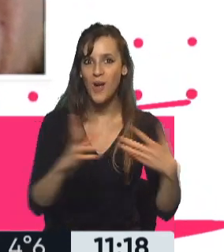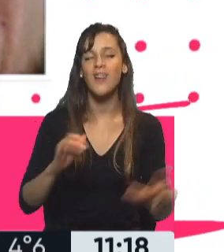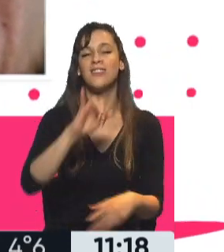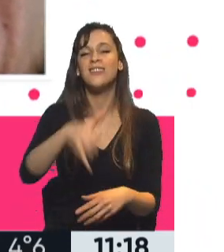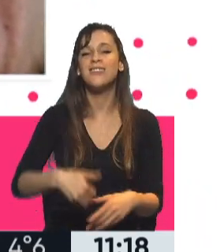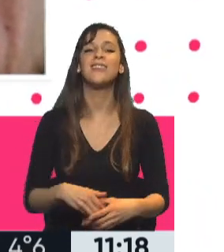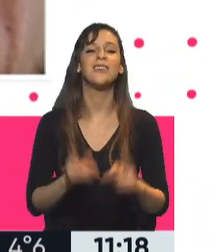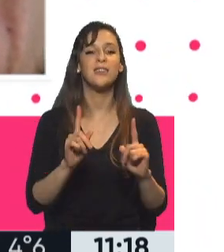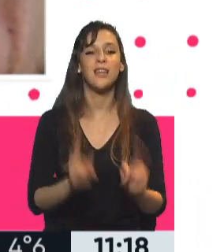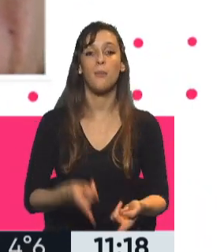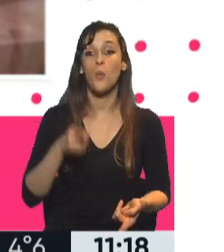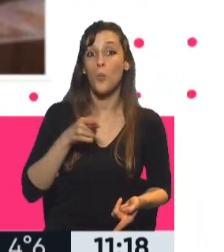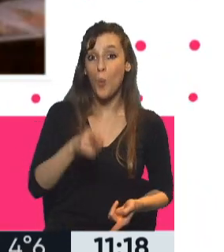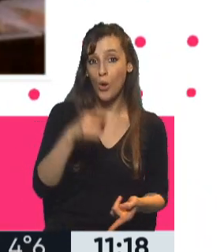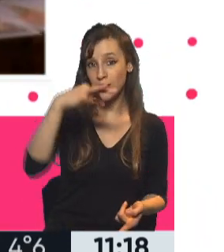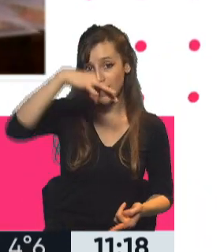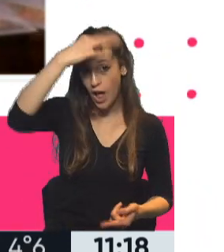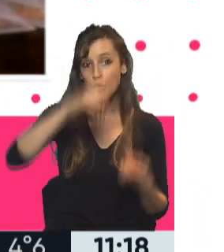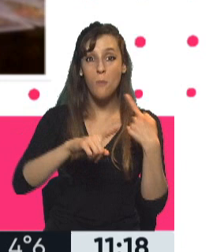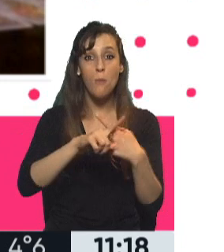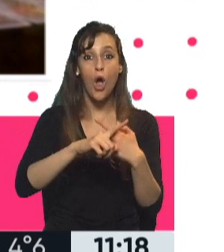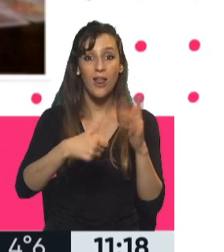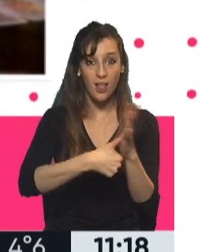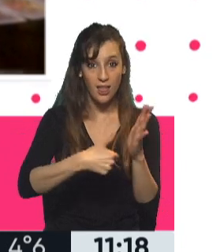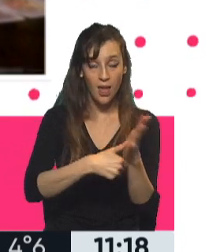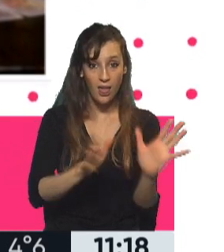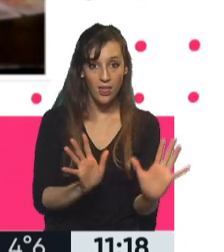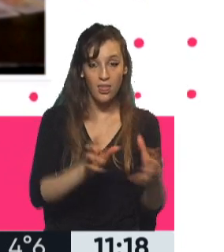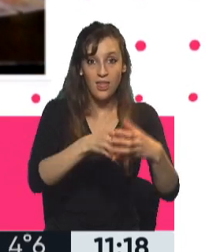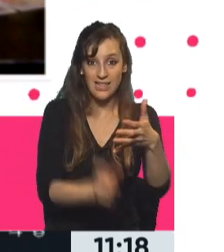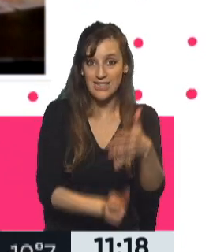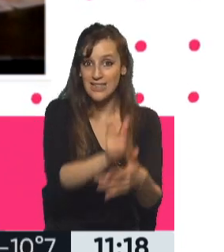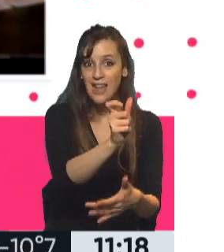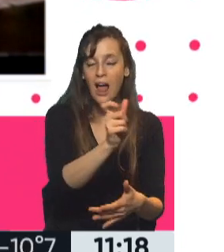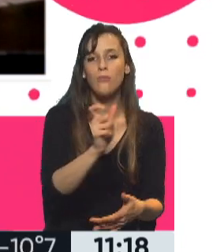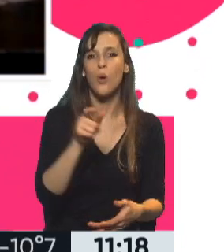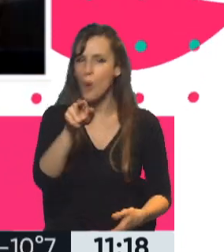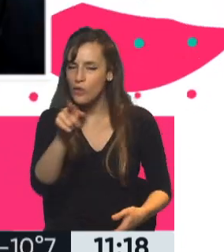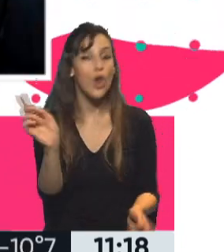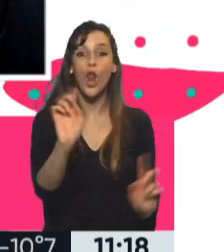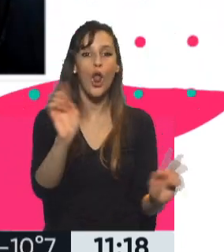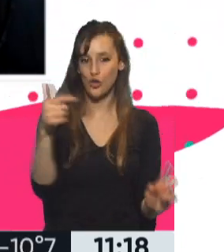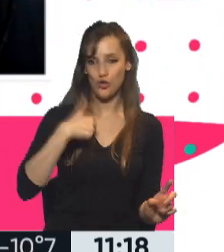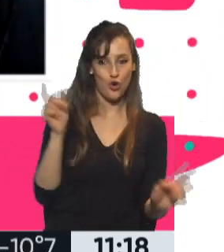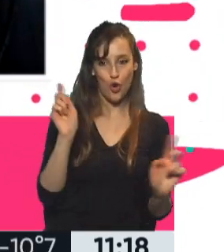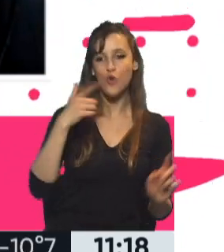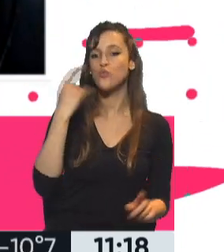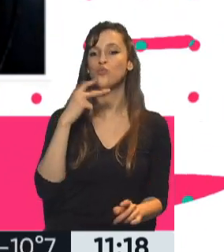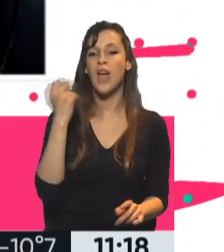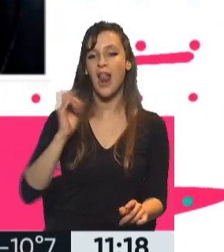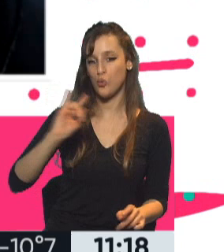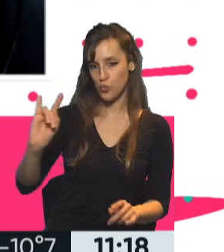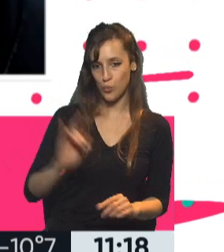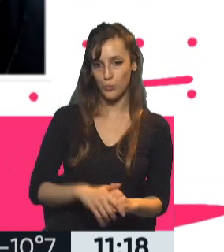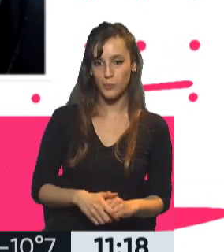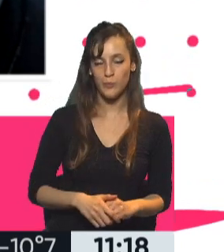estás haciendo teatro por la identidad por Instagram, Arturo. Sí, Susana. Ella habla de eso.